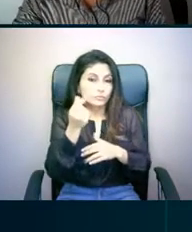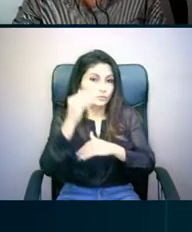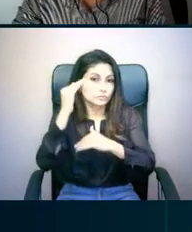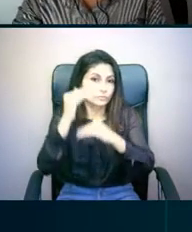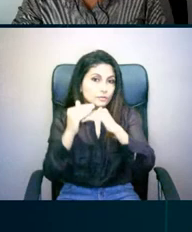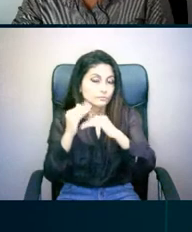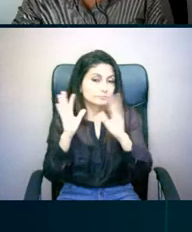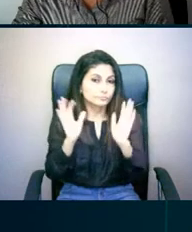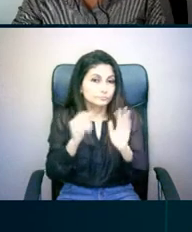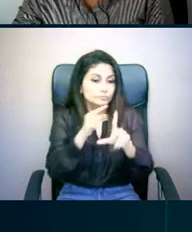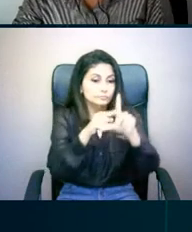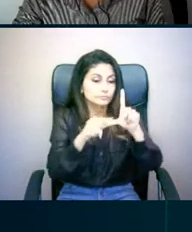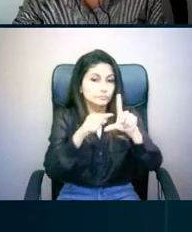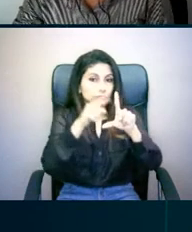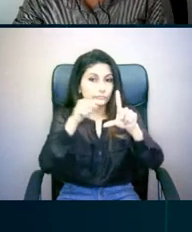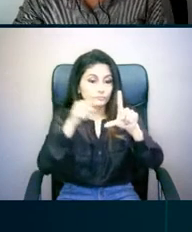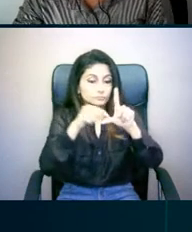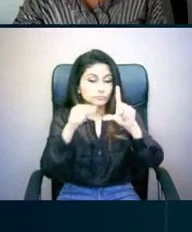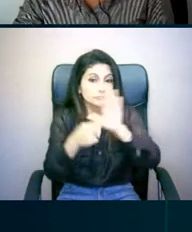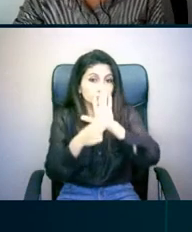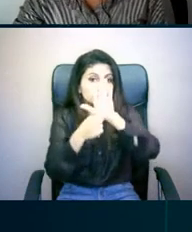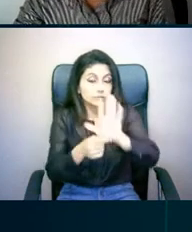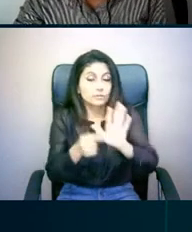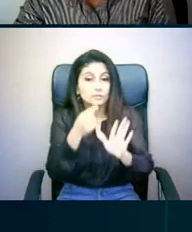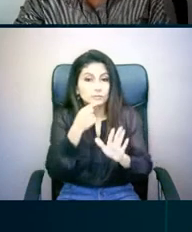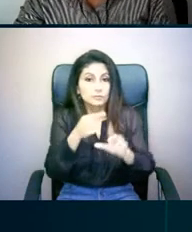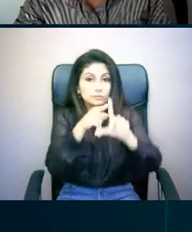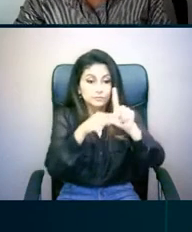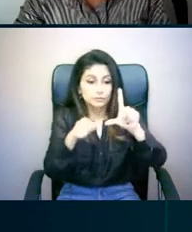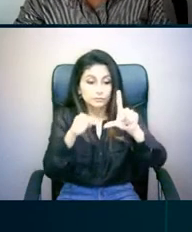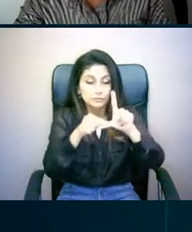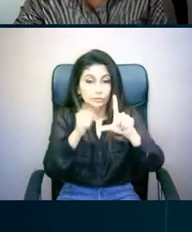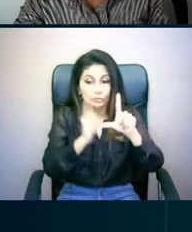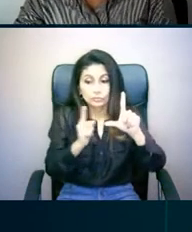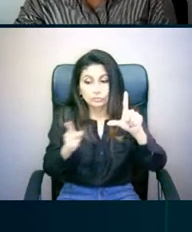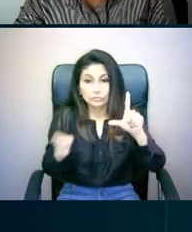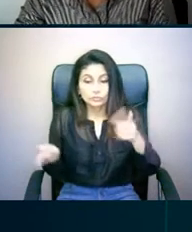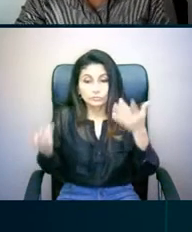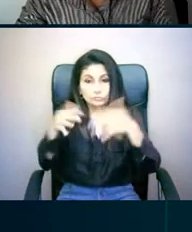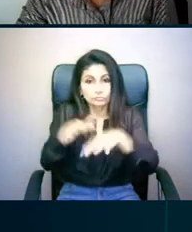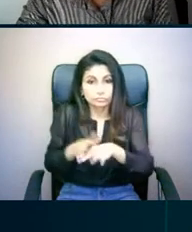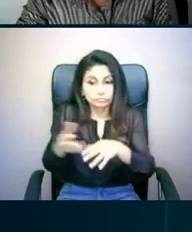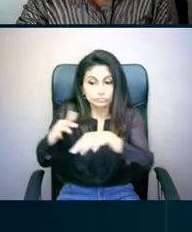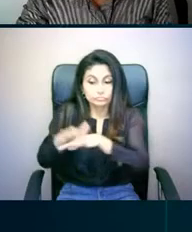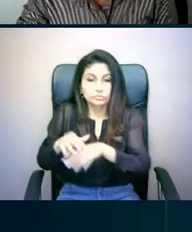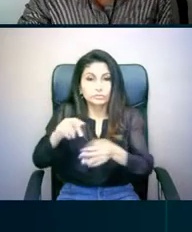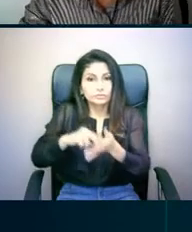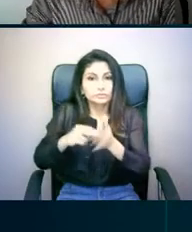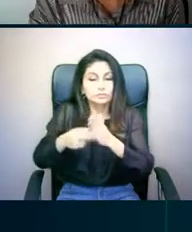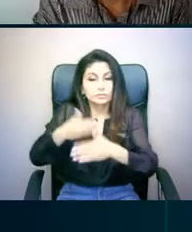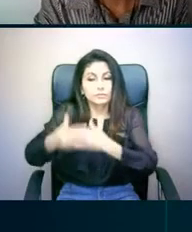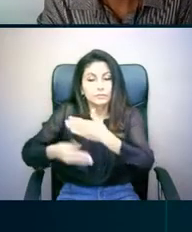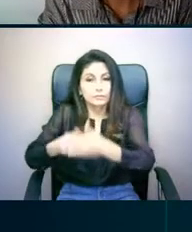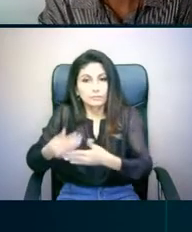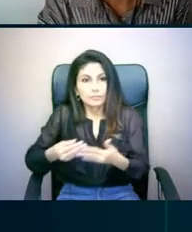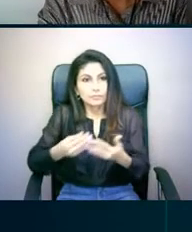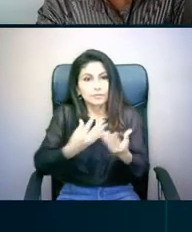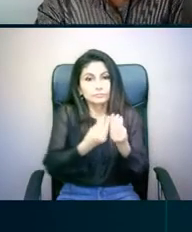gráficas que les muestro, acá estamos hablando del número de mezcladores, es decir, el número de etapas de extracción